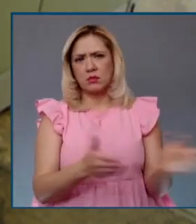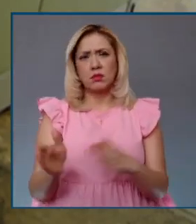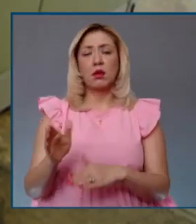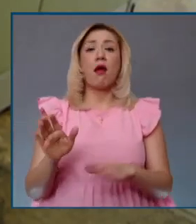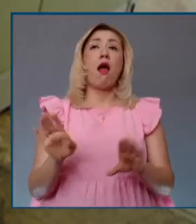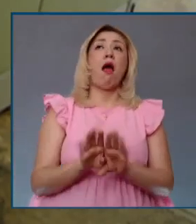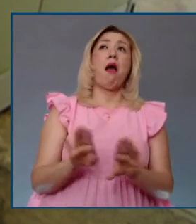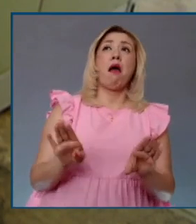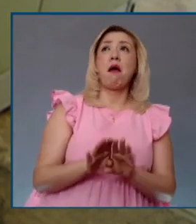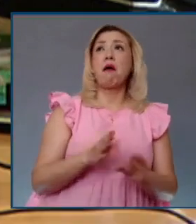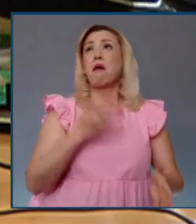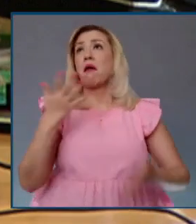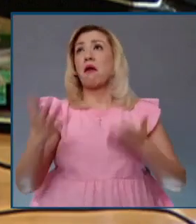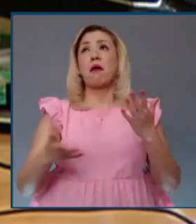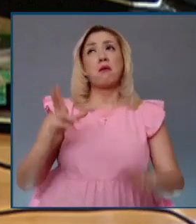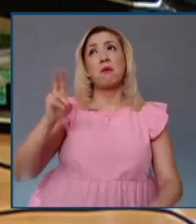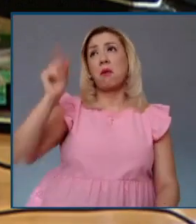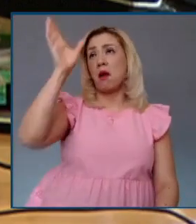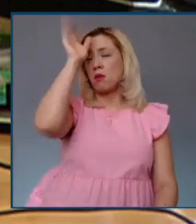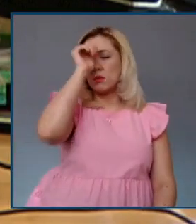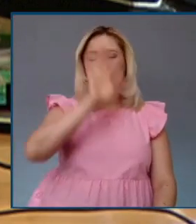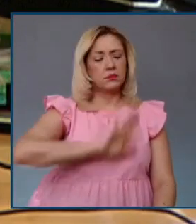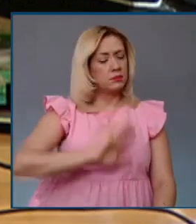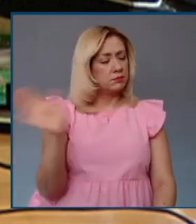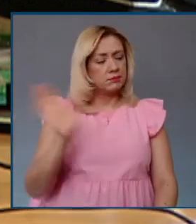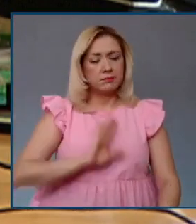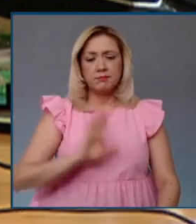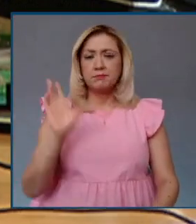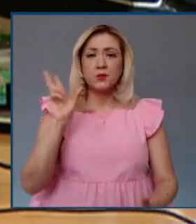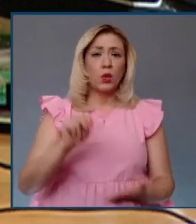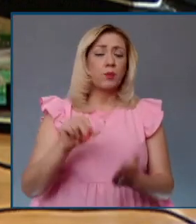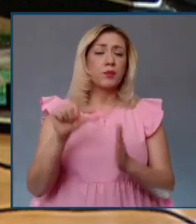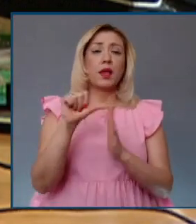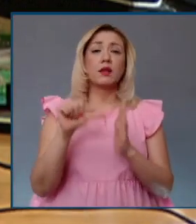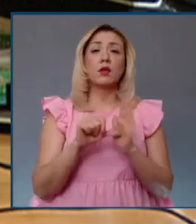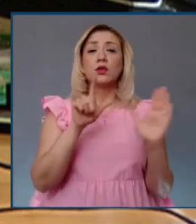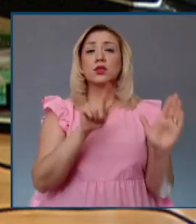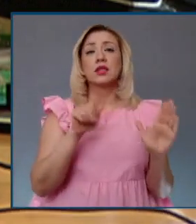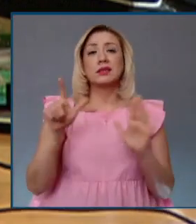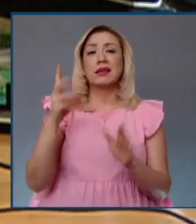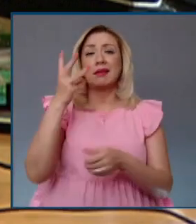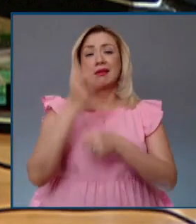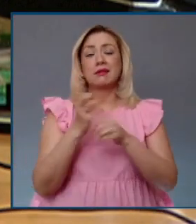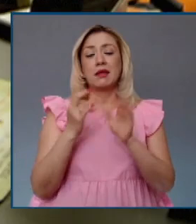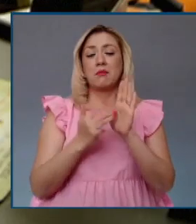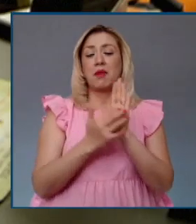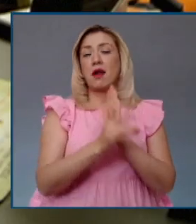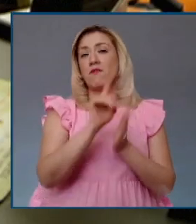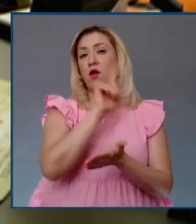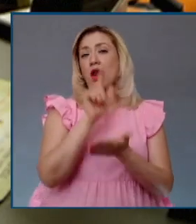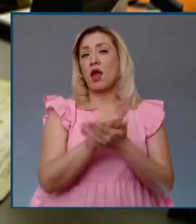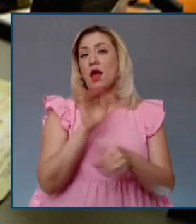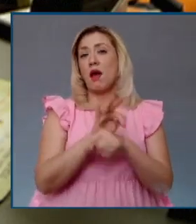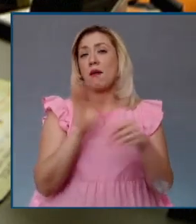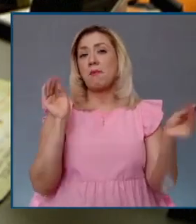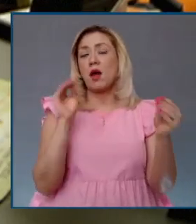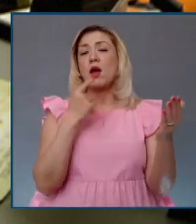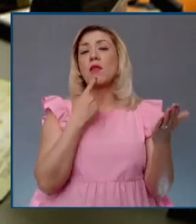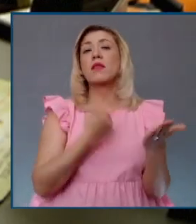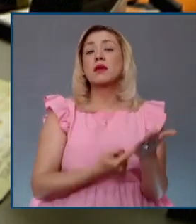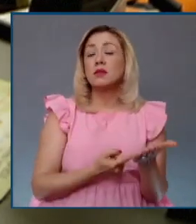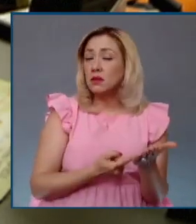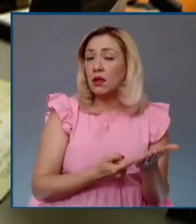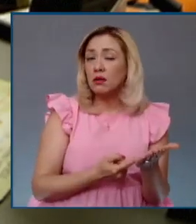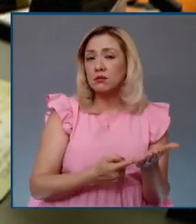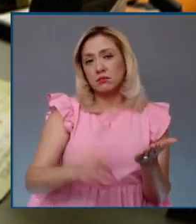revisión, pues la restricción prevista en el artículo 77, tercer párrafo de la Ley de Amparo, debe interpretarse bajo el principio pro